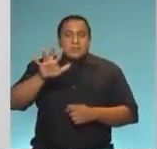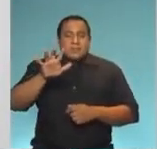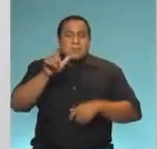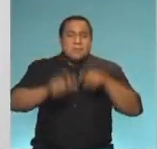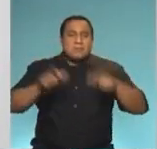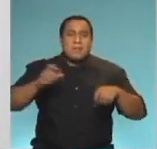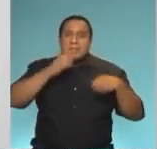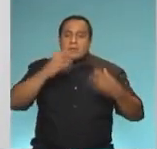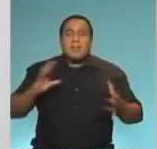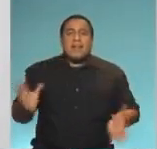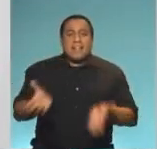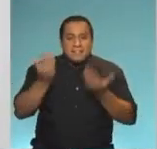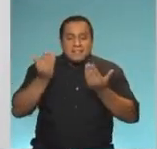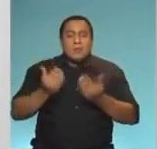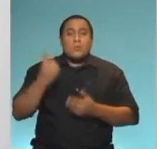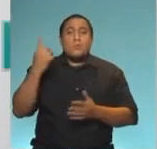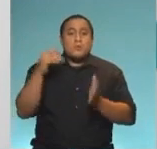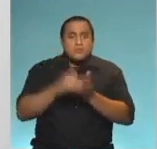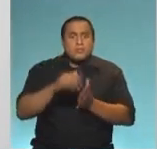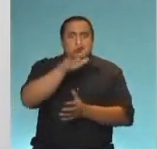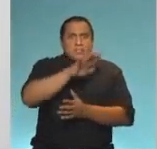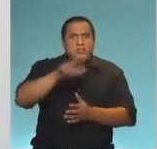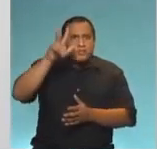1.583.465 recuperados.